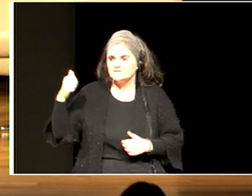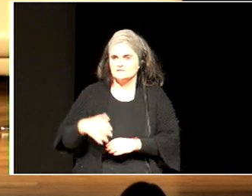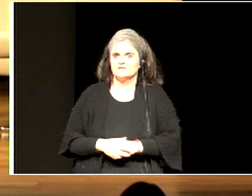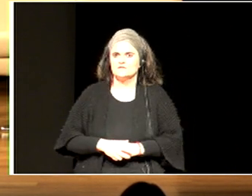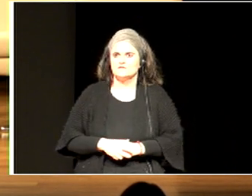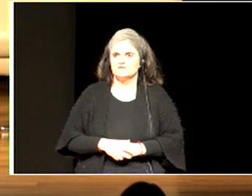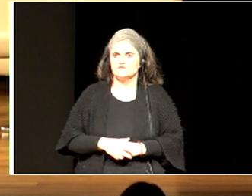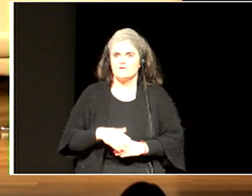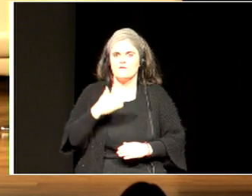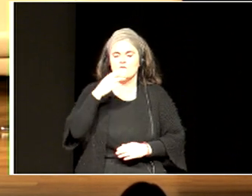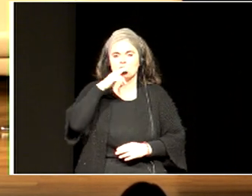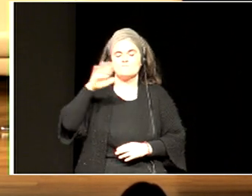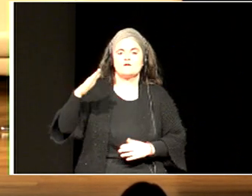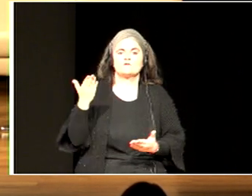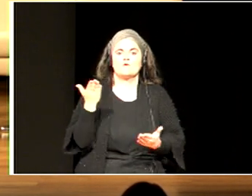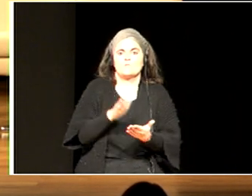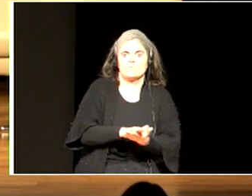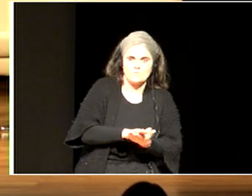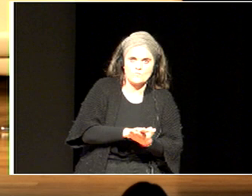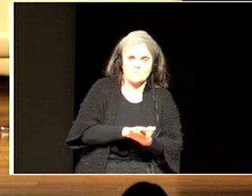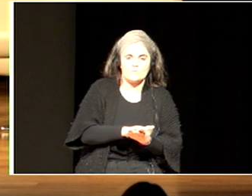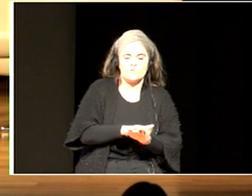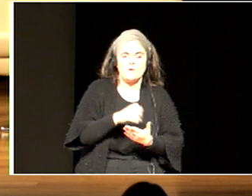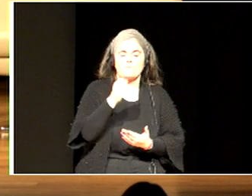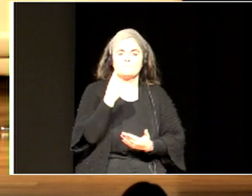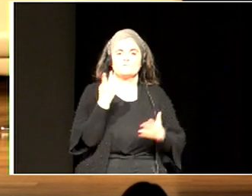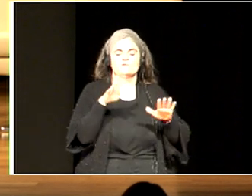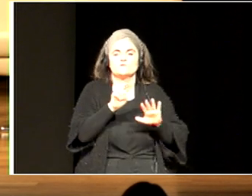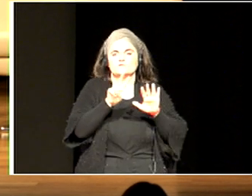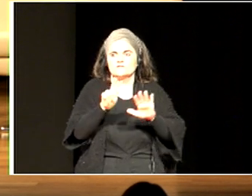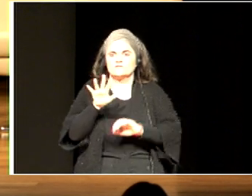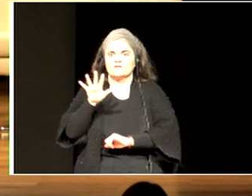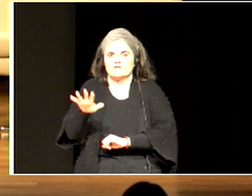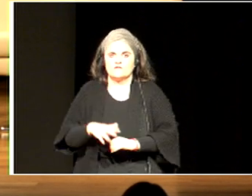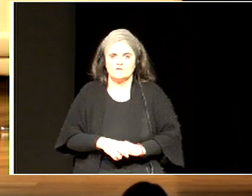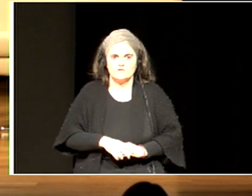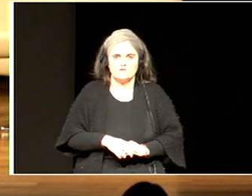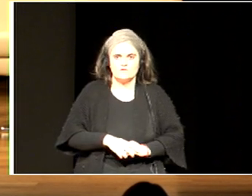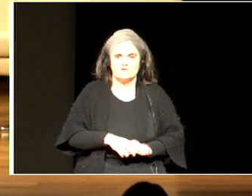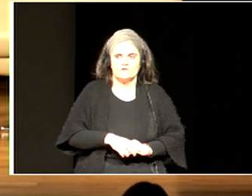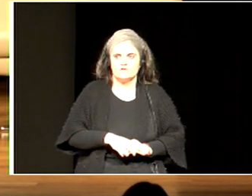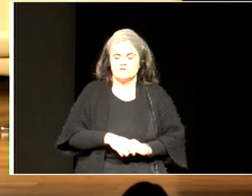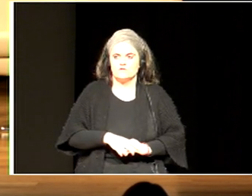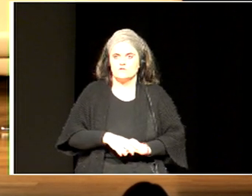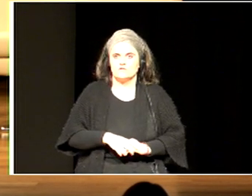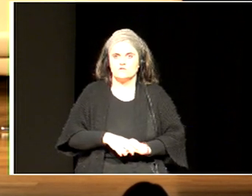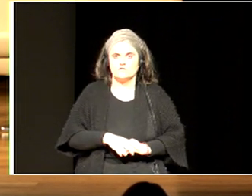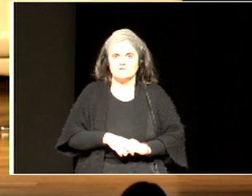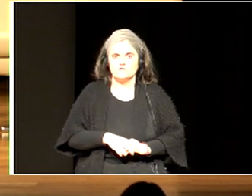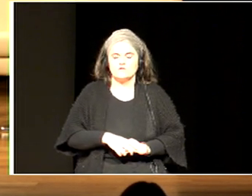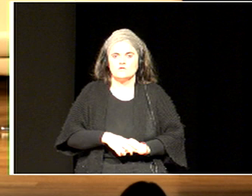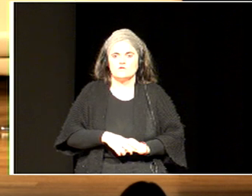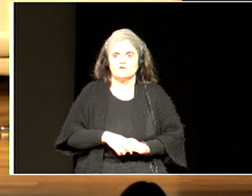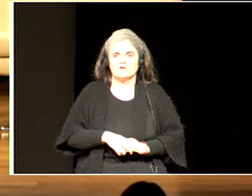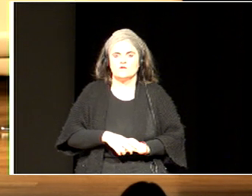frank como ere un 20 de noviembre de 1975 y como a la media hora jarcha saca un disco ya lo tenían preparado no me